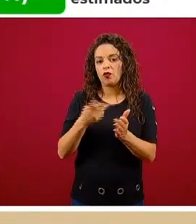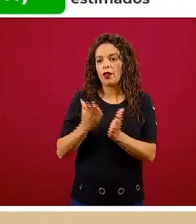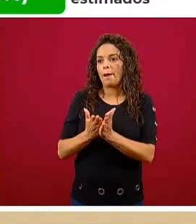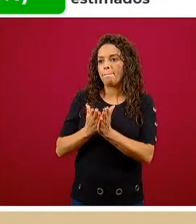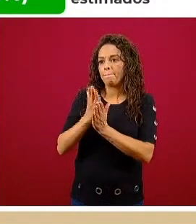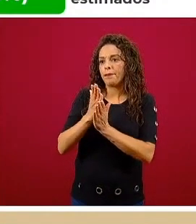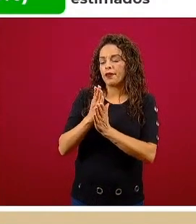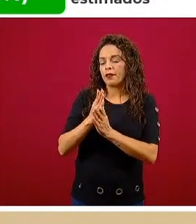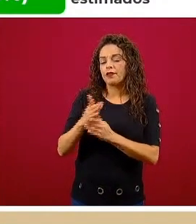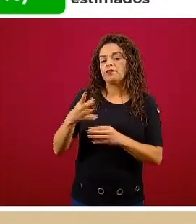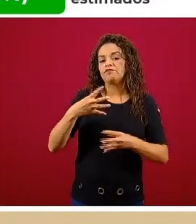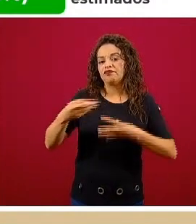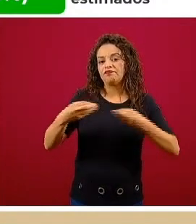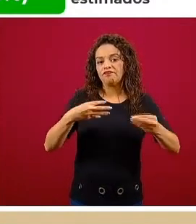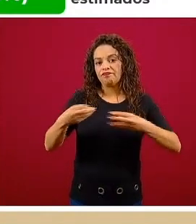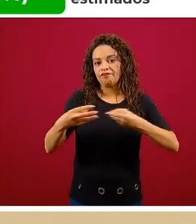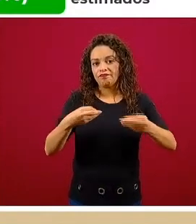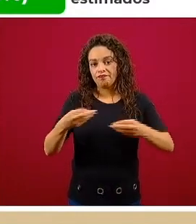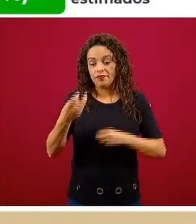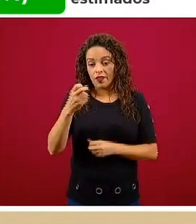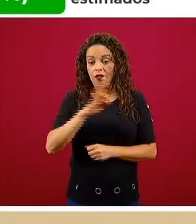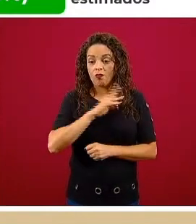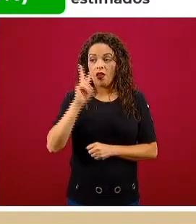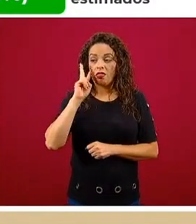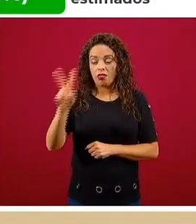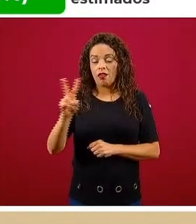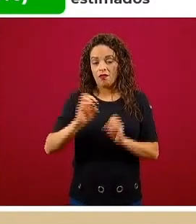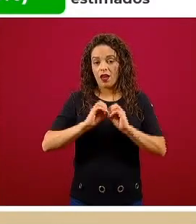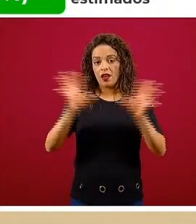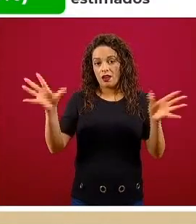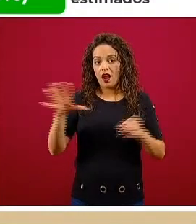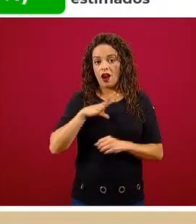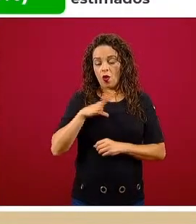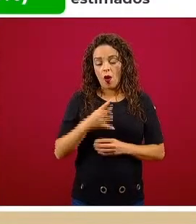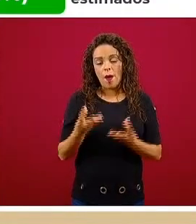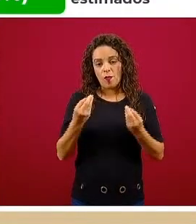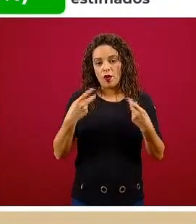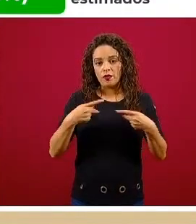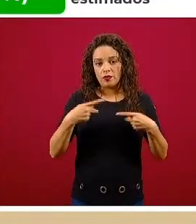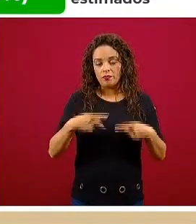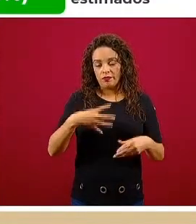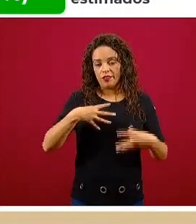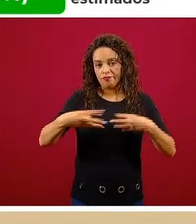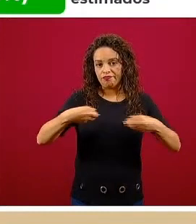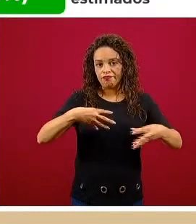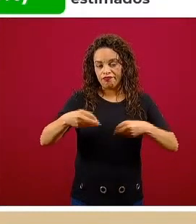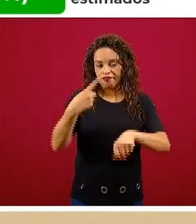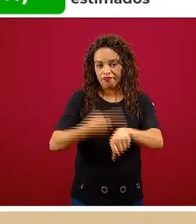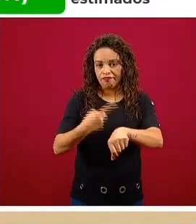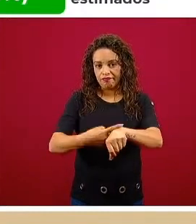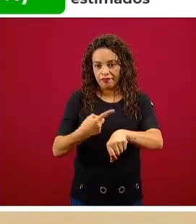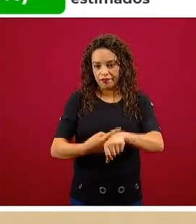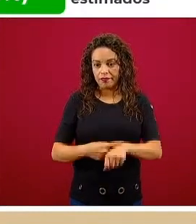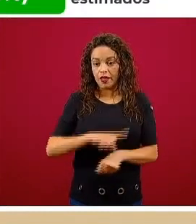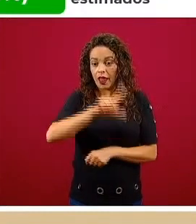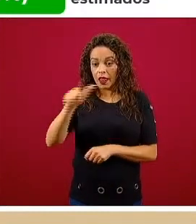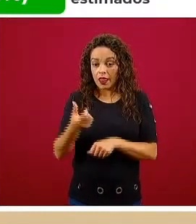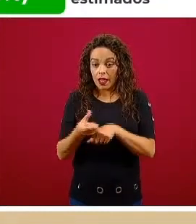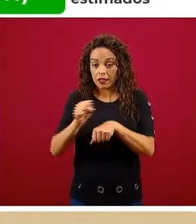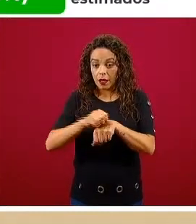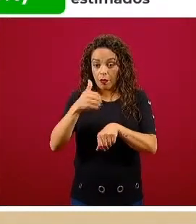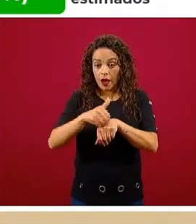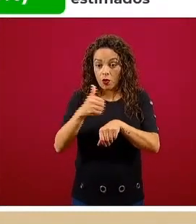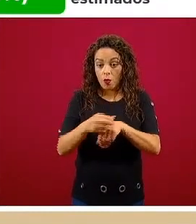lógicamente debajo de esta curva se concentren una cantidad importante de casos. Ya a partir de la semana 25 es cuando empieza